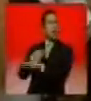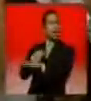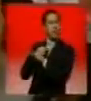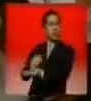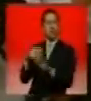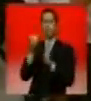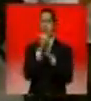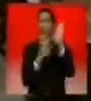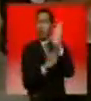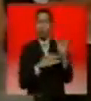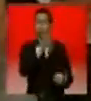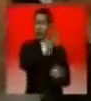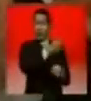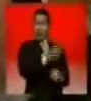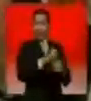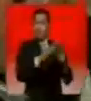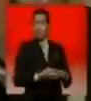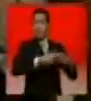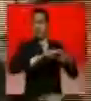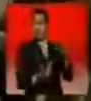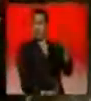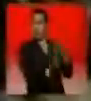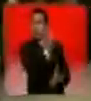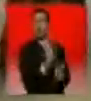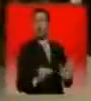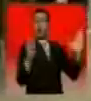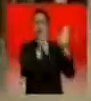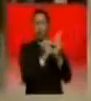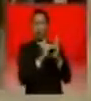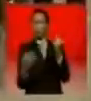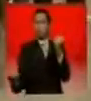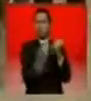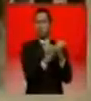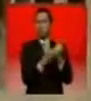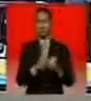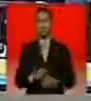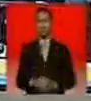Con imágenes de David Valdivieso, Alfonso Reyes Cruzati, Gama Noticias.